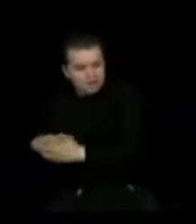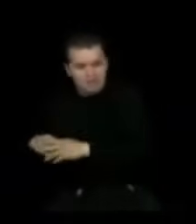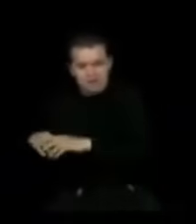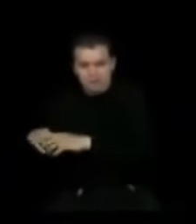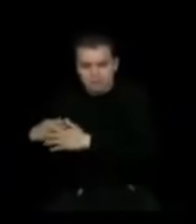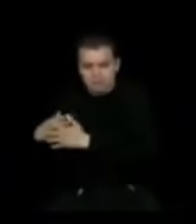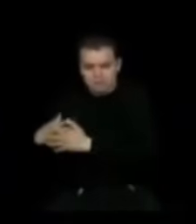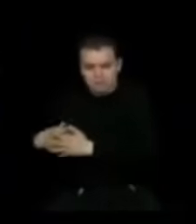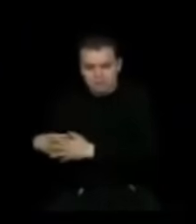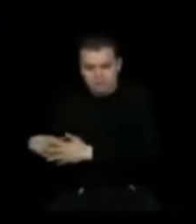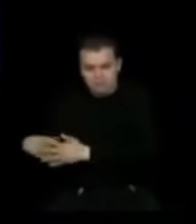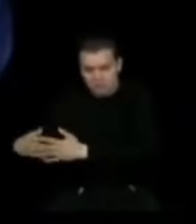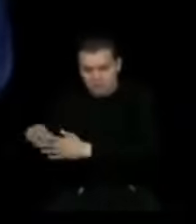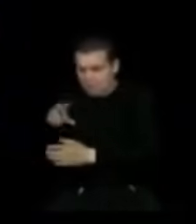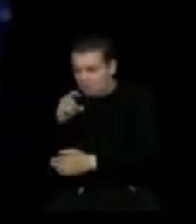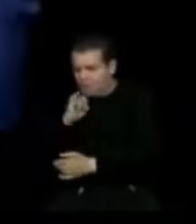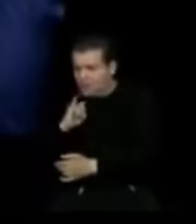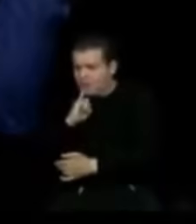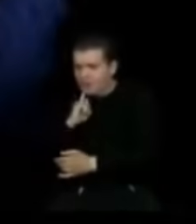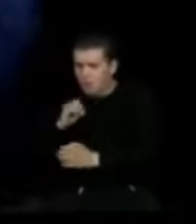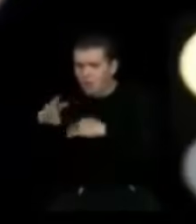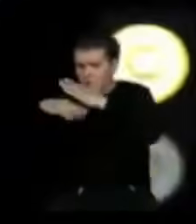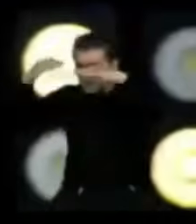de repente ella comenzó a hablar en nuevas lenguas.